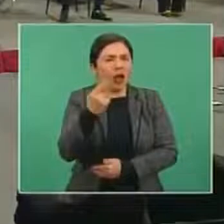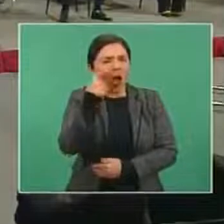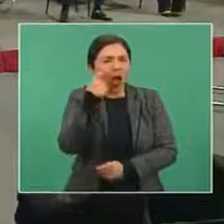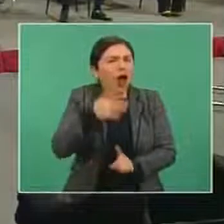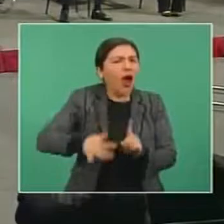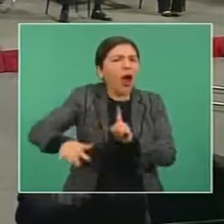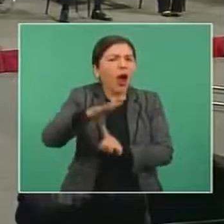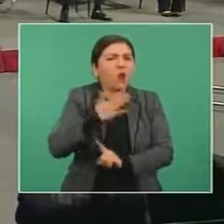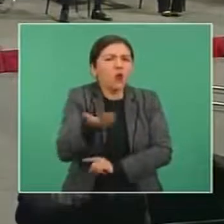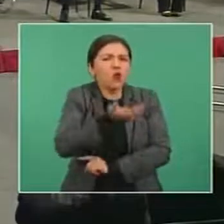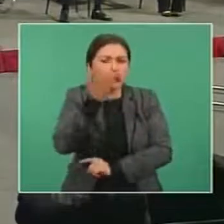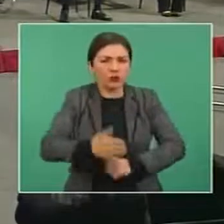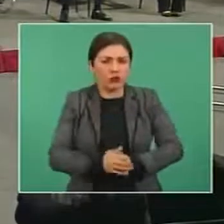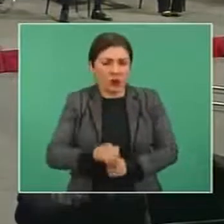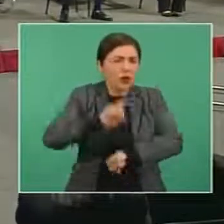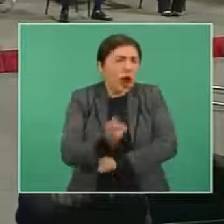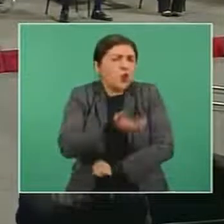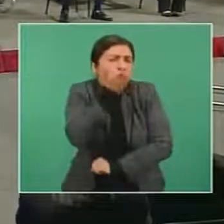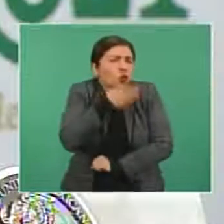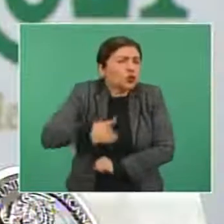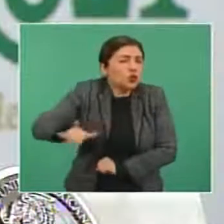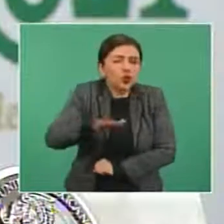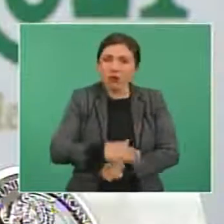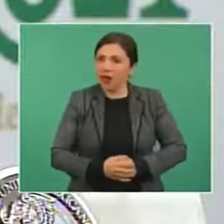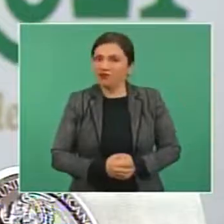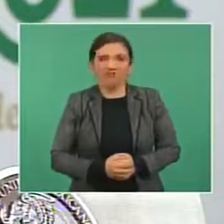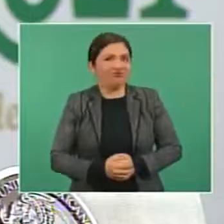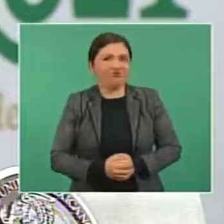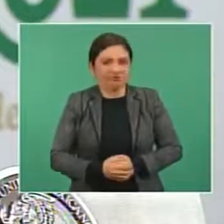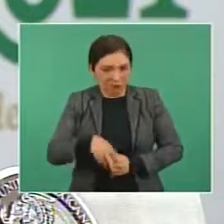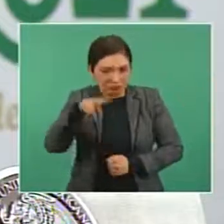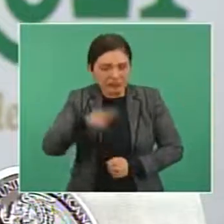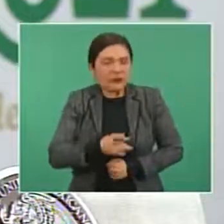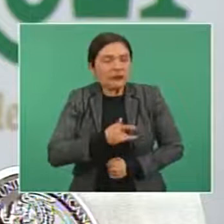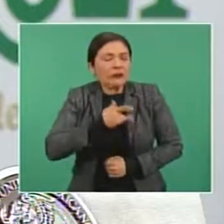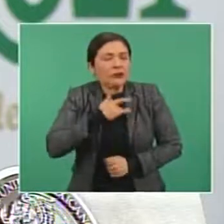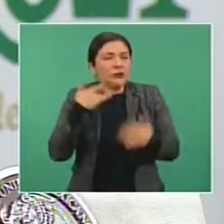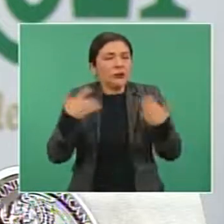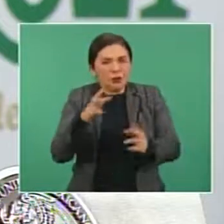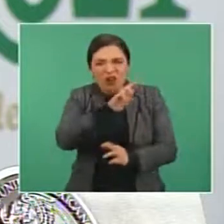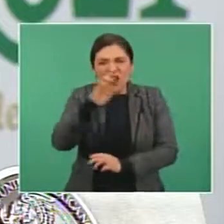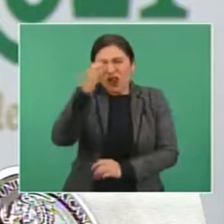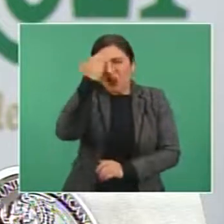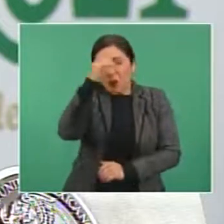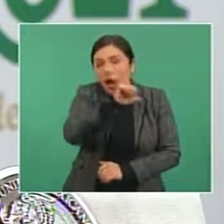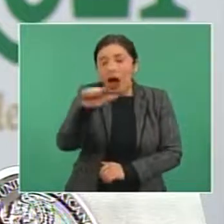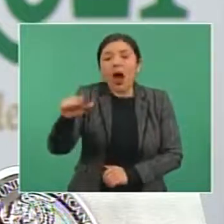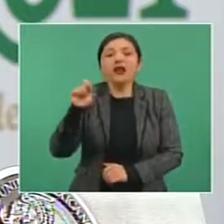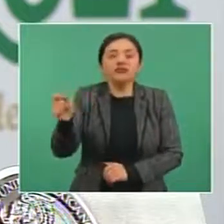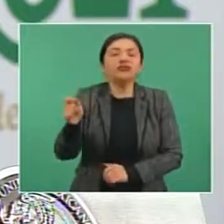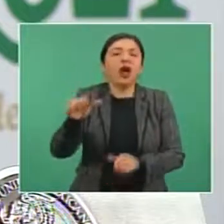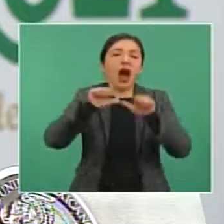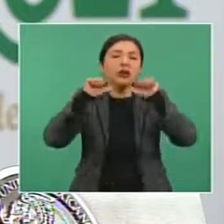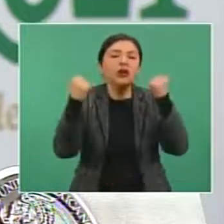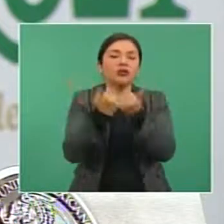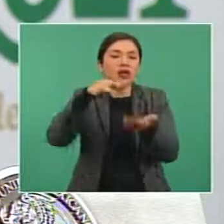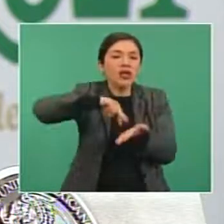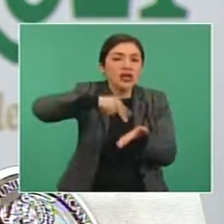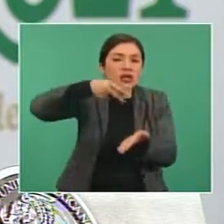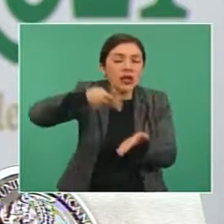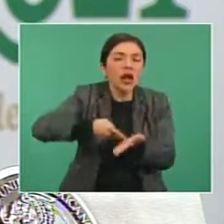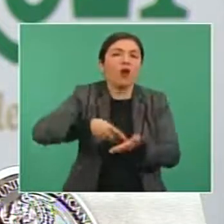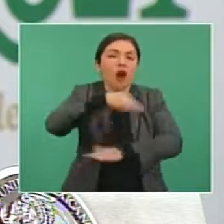la República, hoy no es un lugar común, sino un sincero reconocimiento a la Asociación de Asociación Ingenieros y